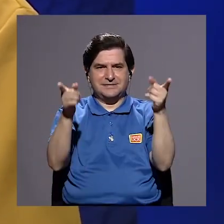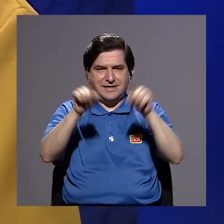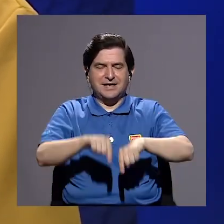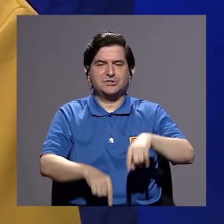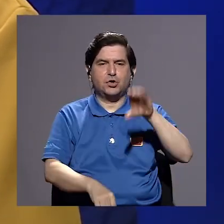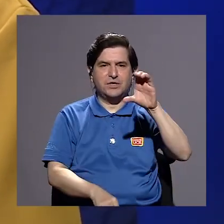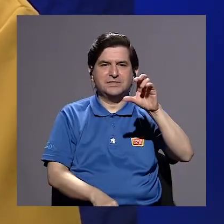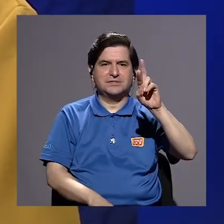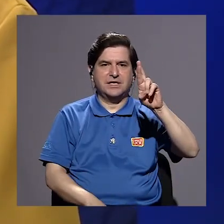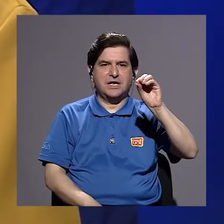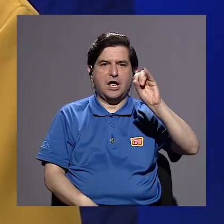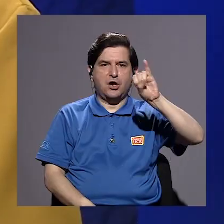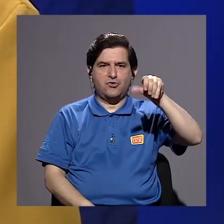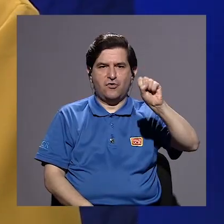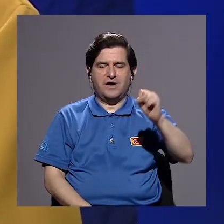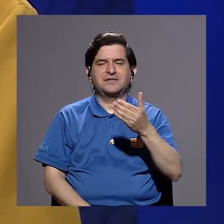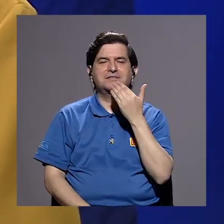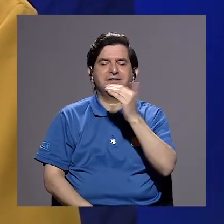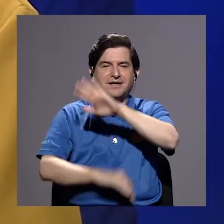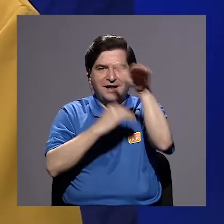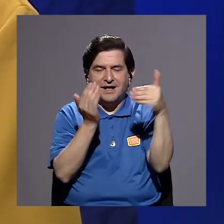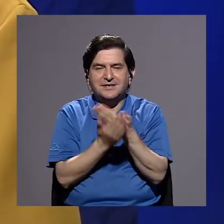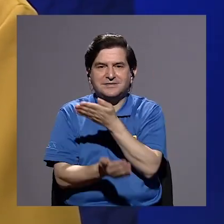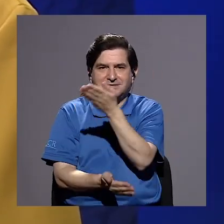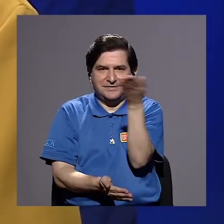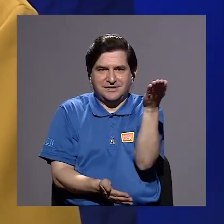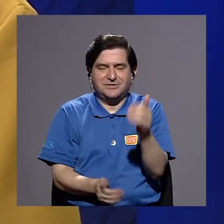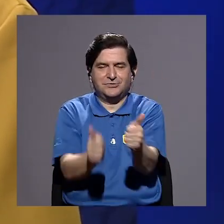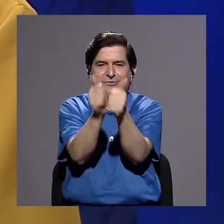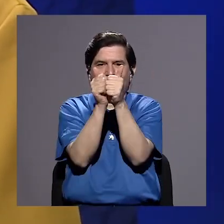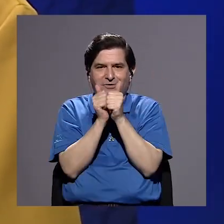doña Cristina Rojas. Muchas gracias a todos